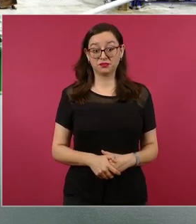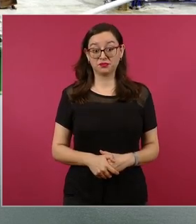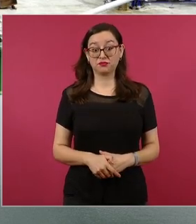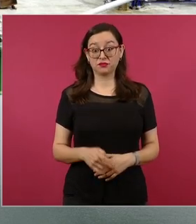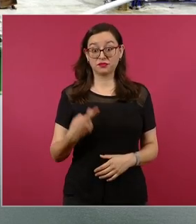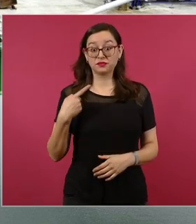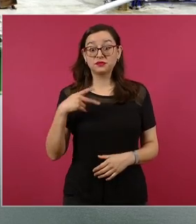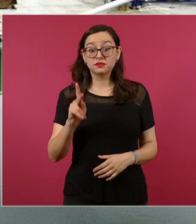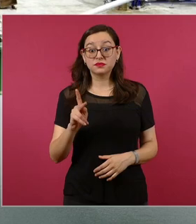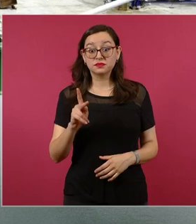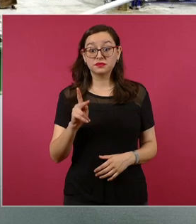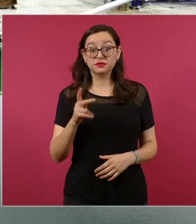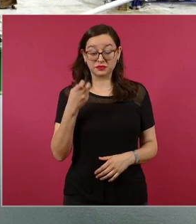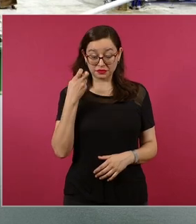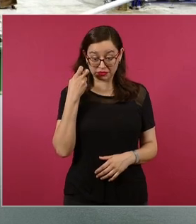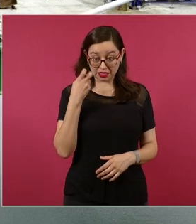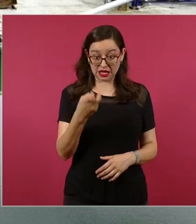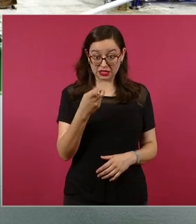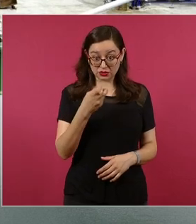sabe